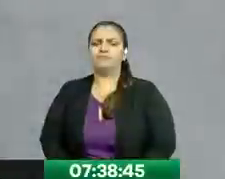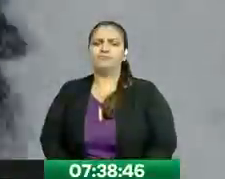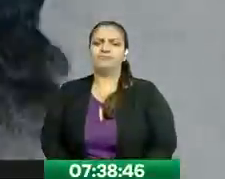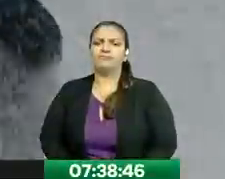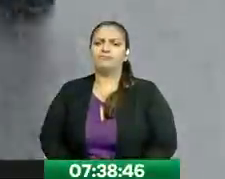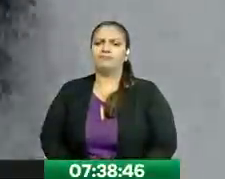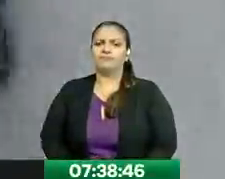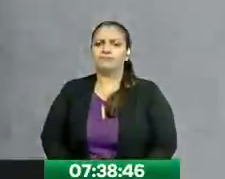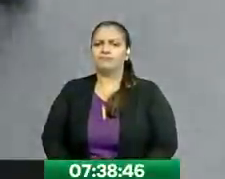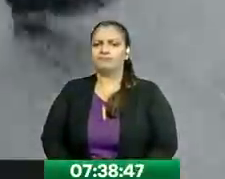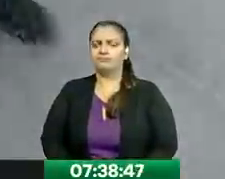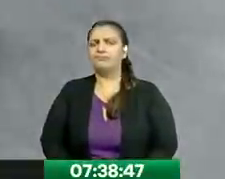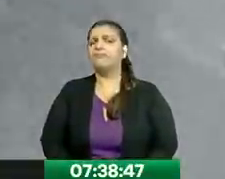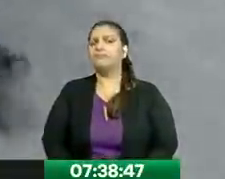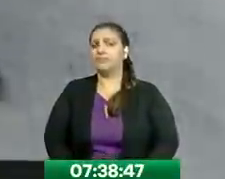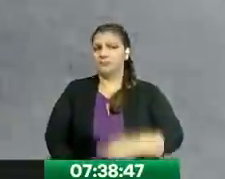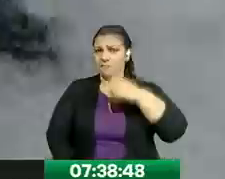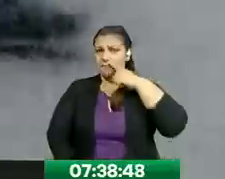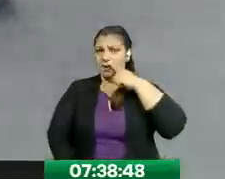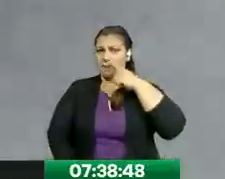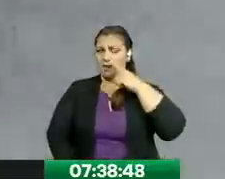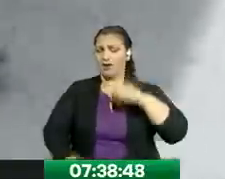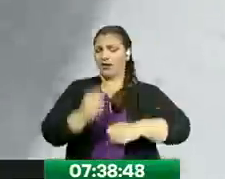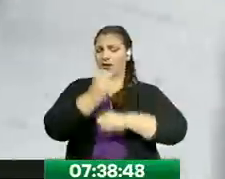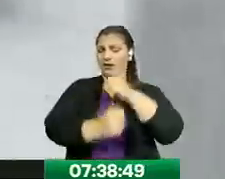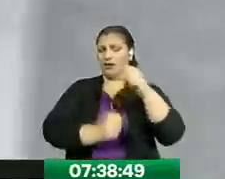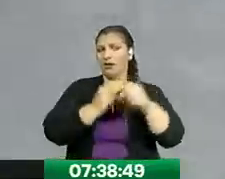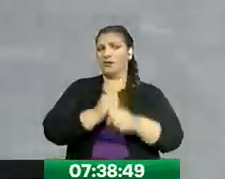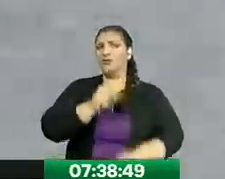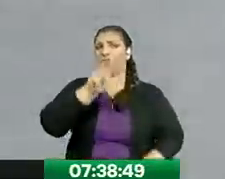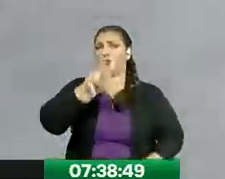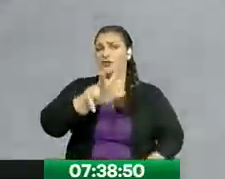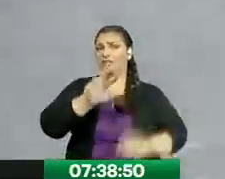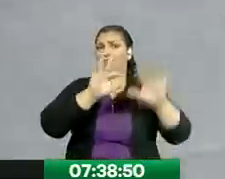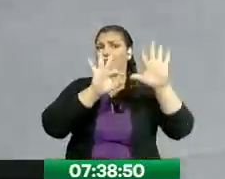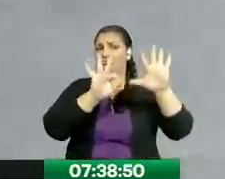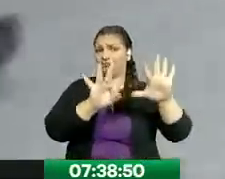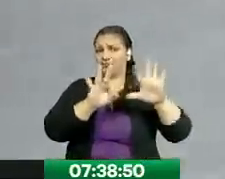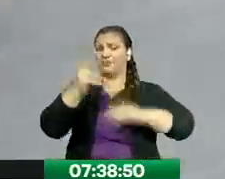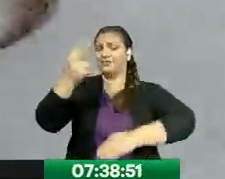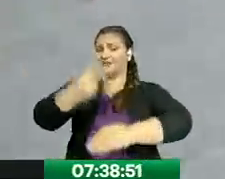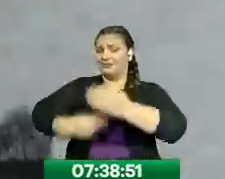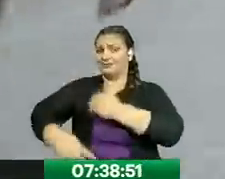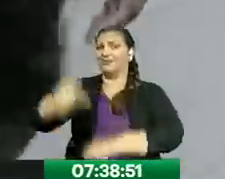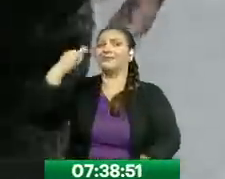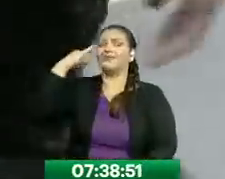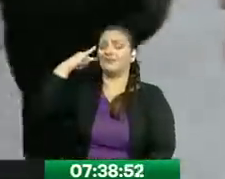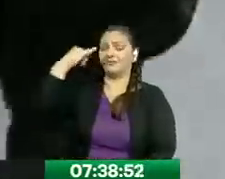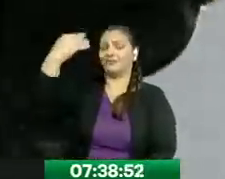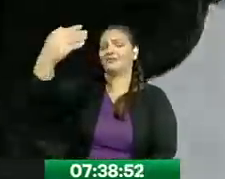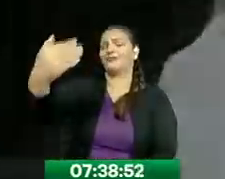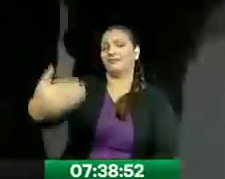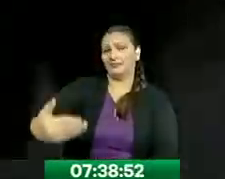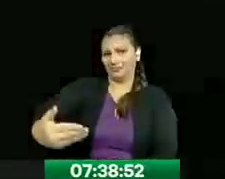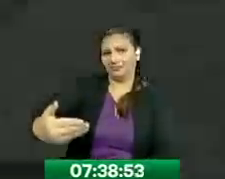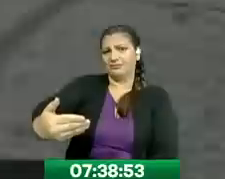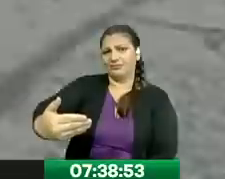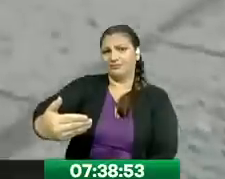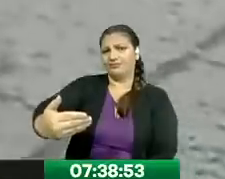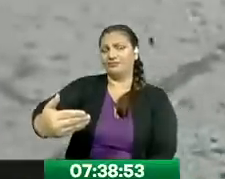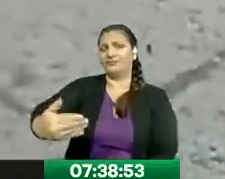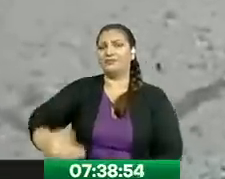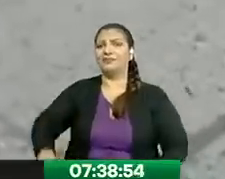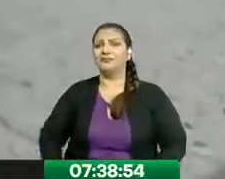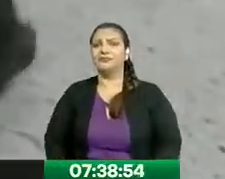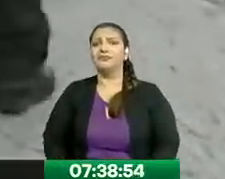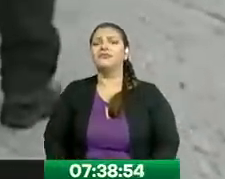el sujeto de 38 años de edad fue llevado hasta la fiscalía de flagrancia acusado de presuntamente violar a